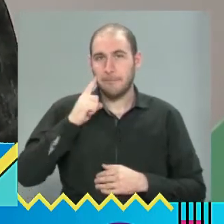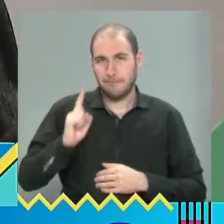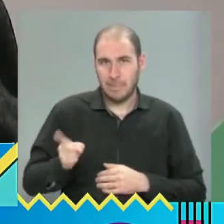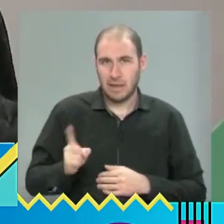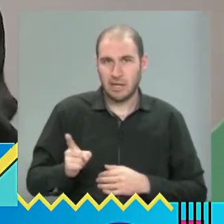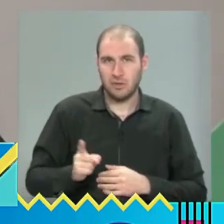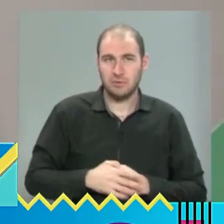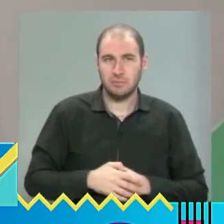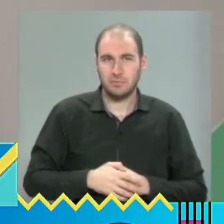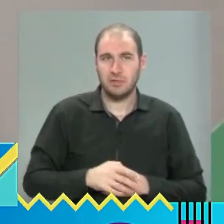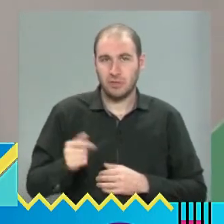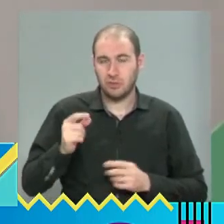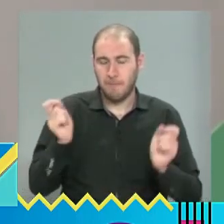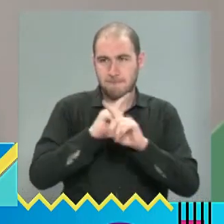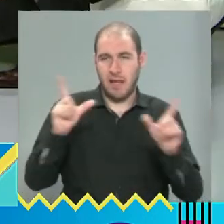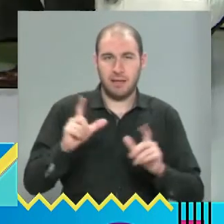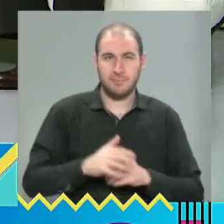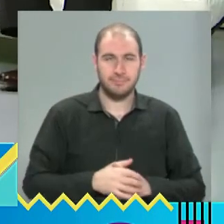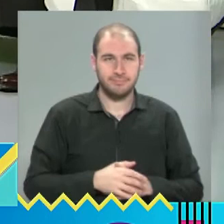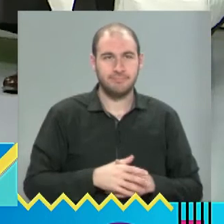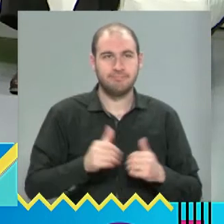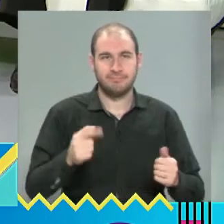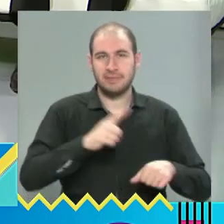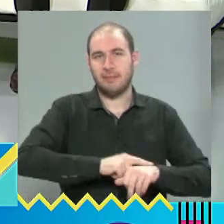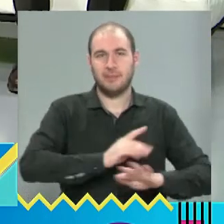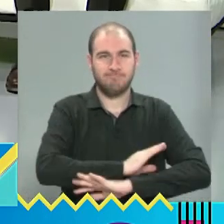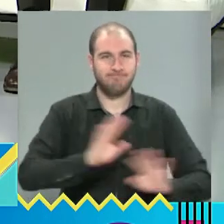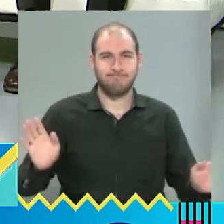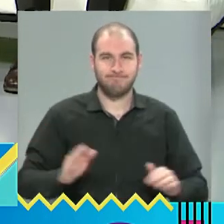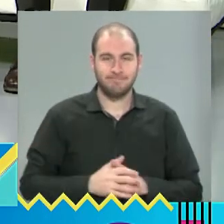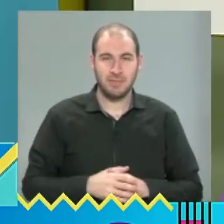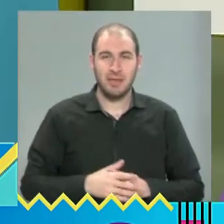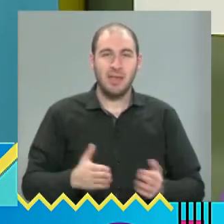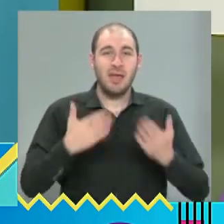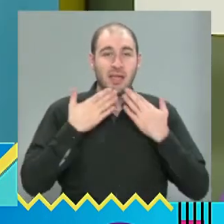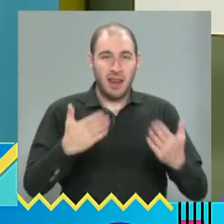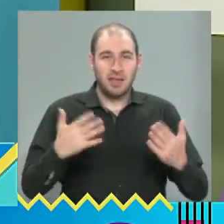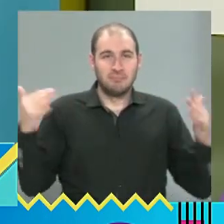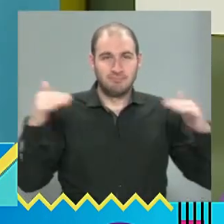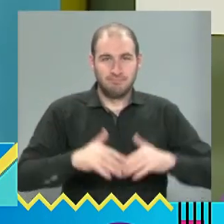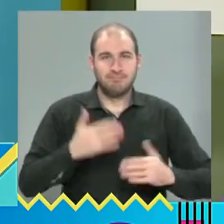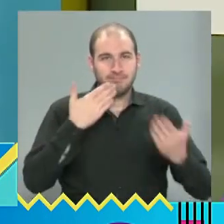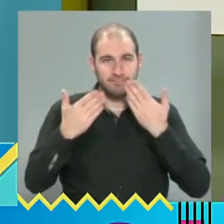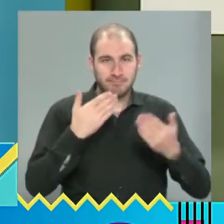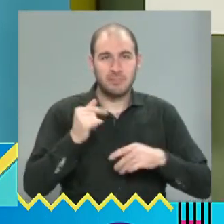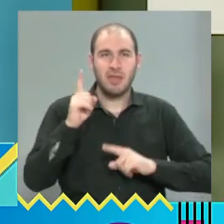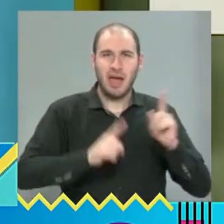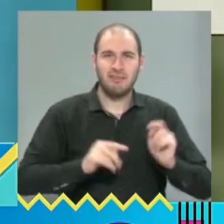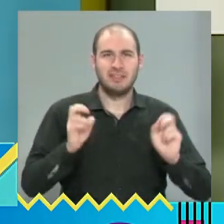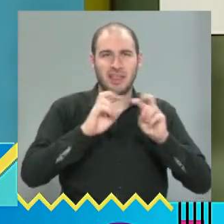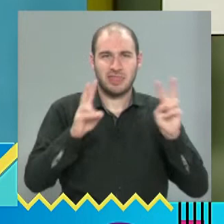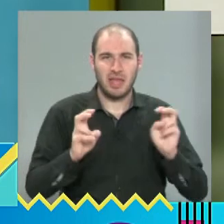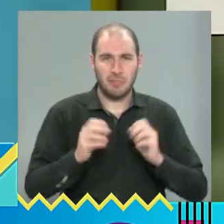que tengas una sorpresa. Bien, bueno, no nos queda más tiempo. Muchísimas gracias por esta conversación, porque a veces es un tema